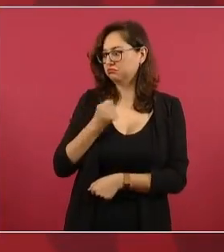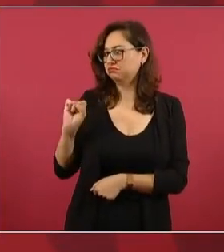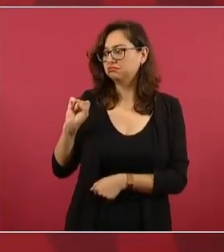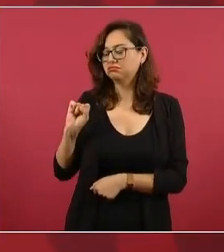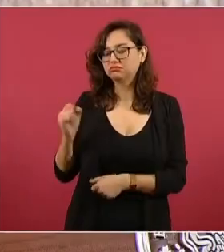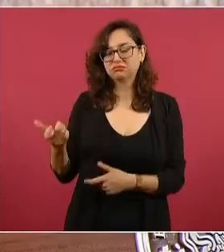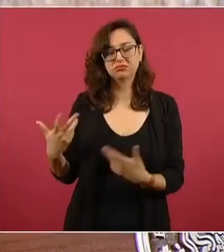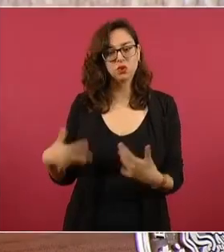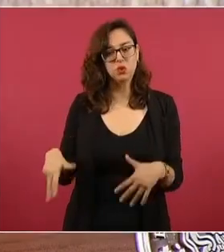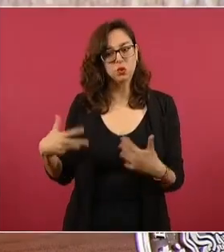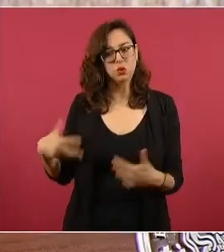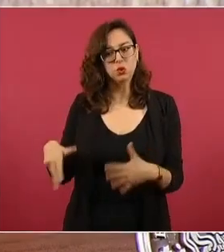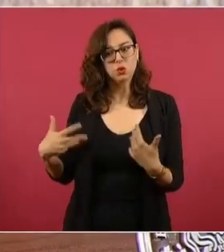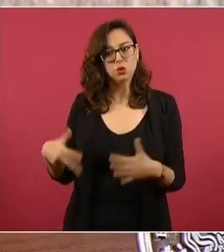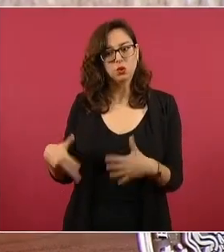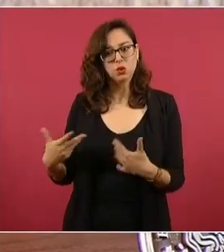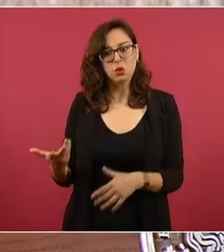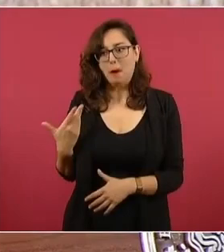especialistas,